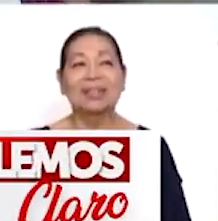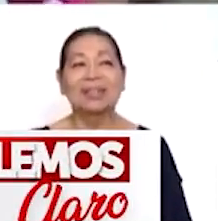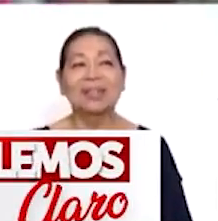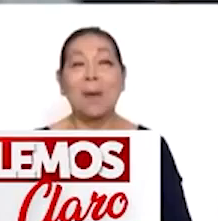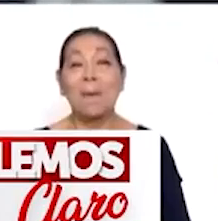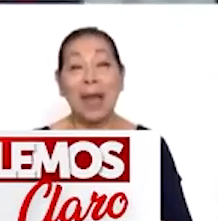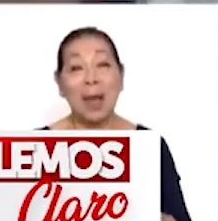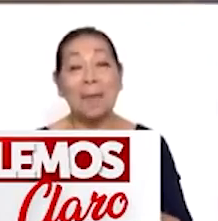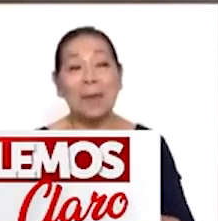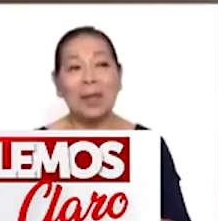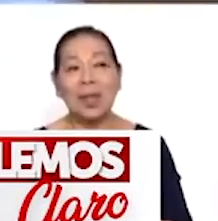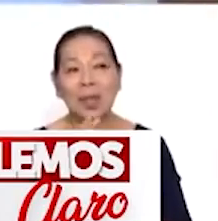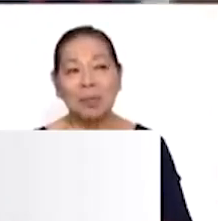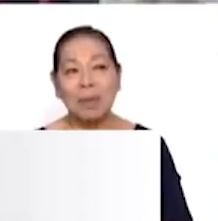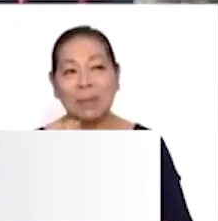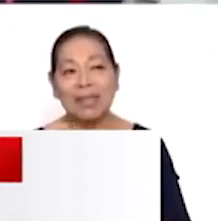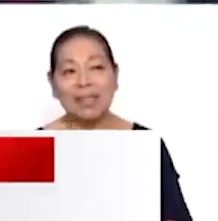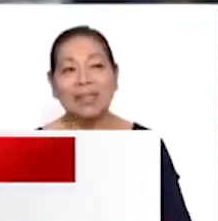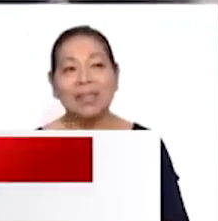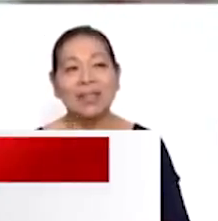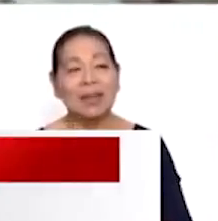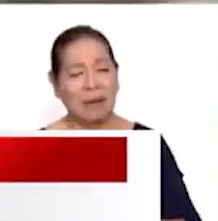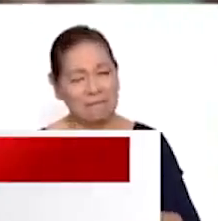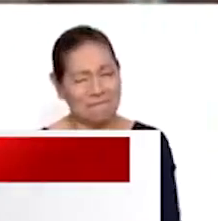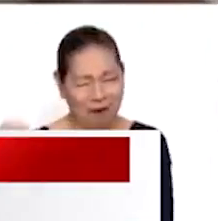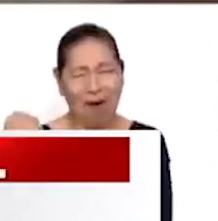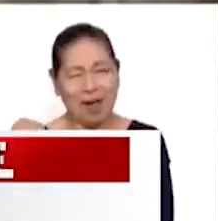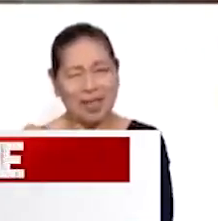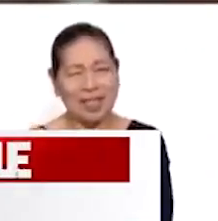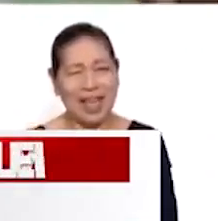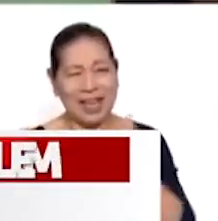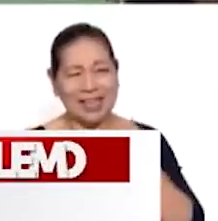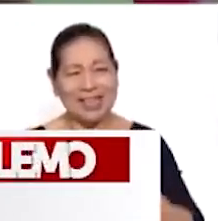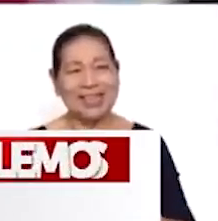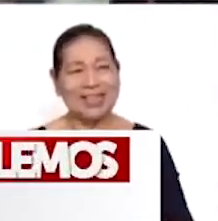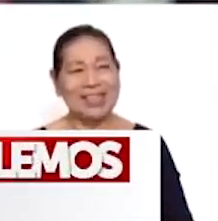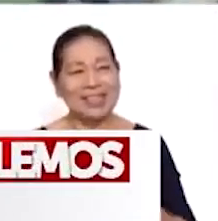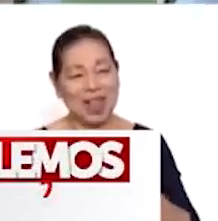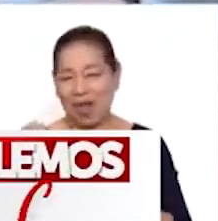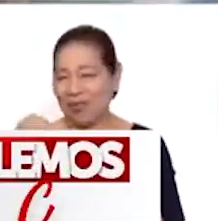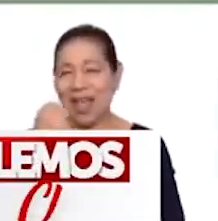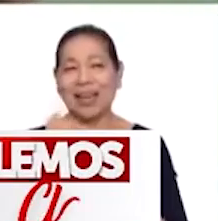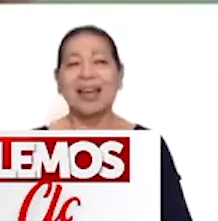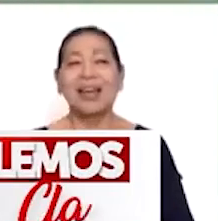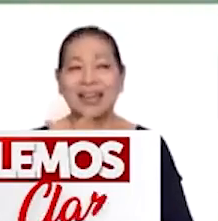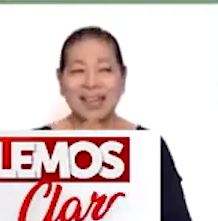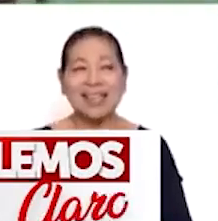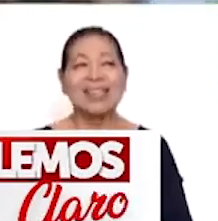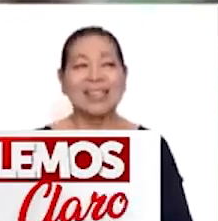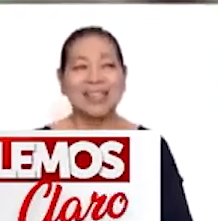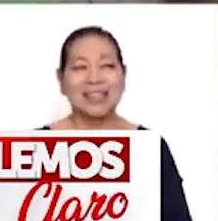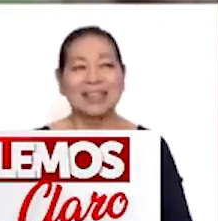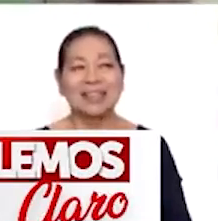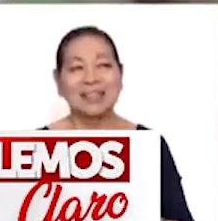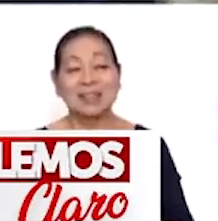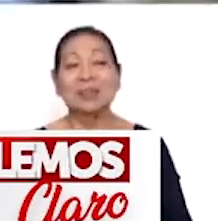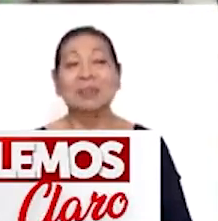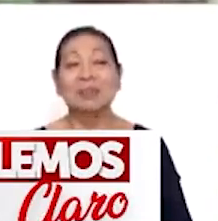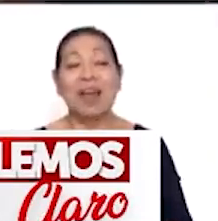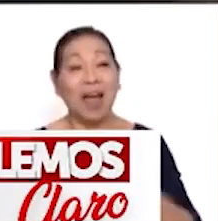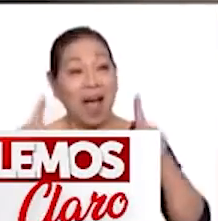puedes ver, pero esto ya es glorioso. Hicimos, es Dina Boluarte, en la videna, ahora está corriendo,